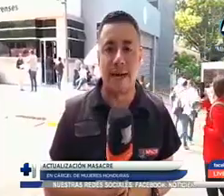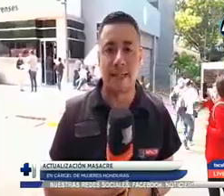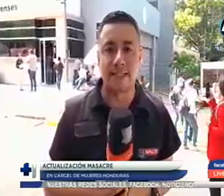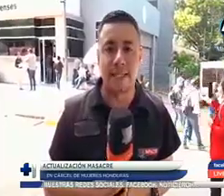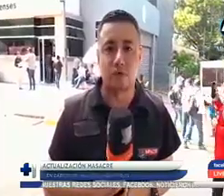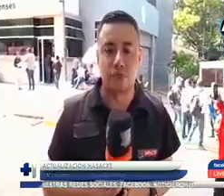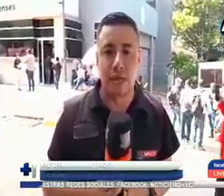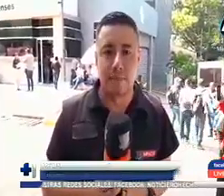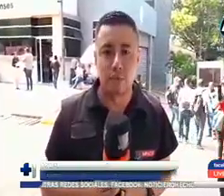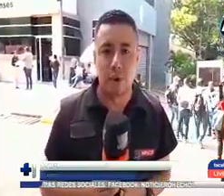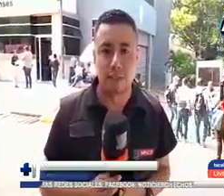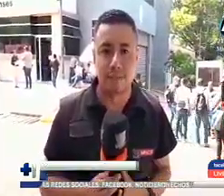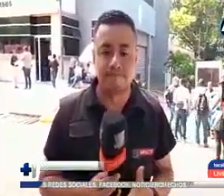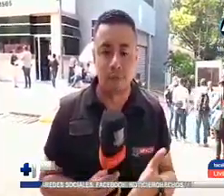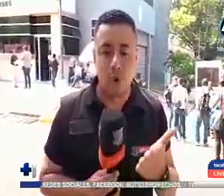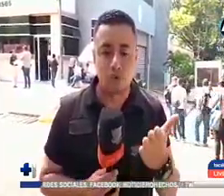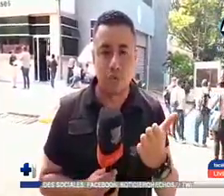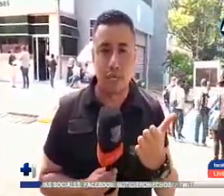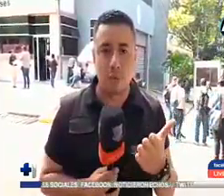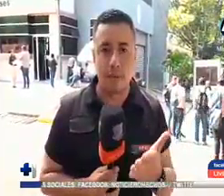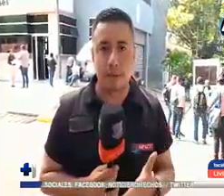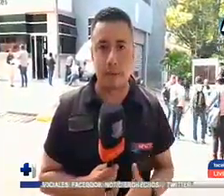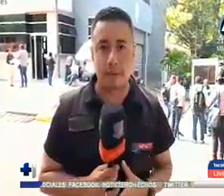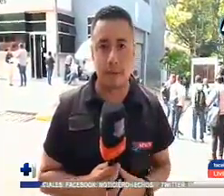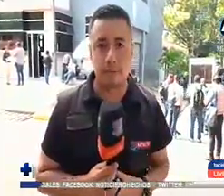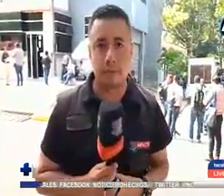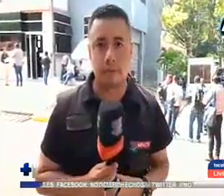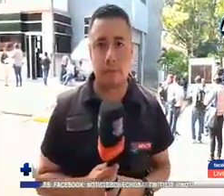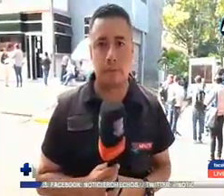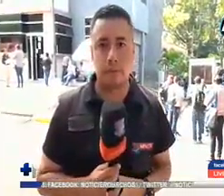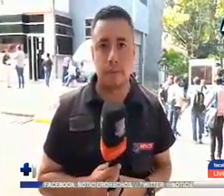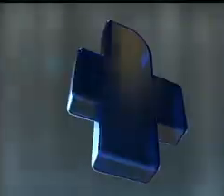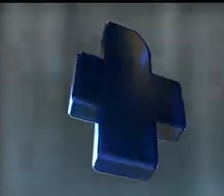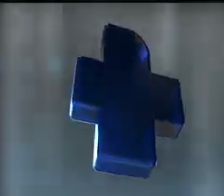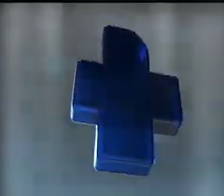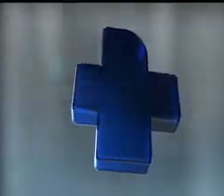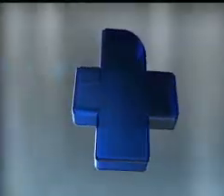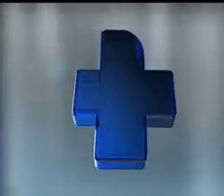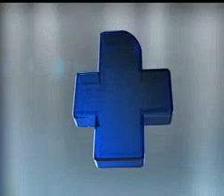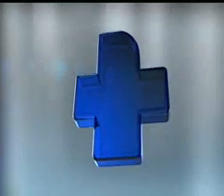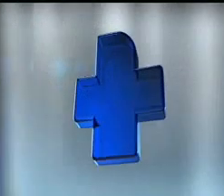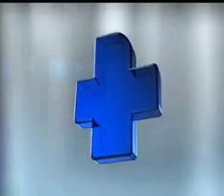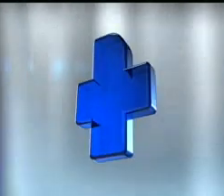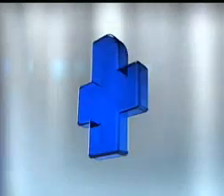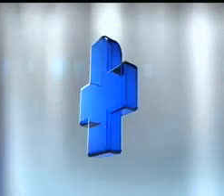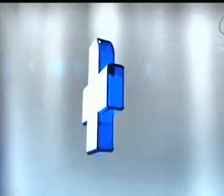podemos informar desde Tegucigalpa, Honduras, con ustedes, compañeros.